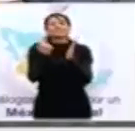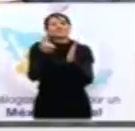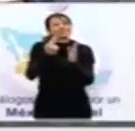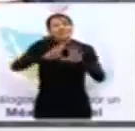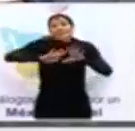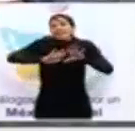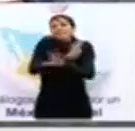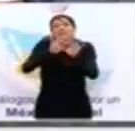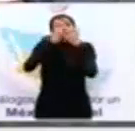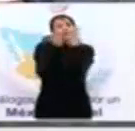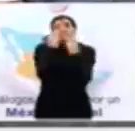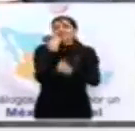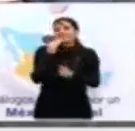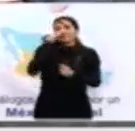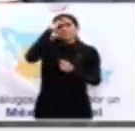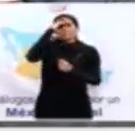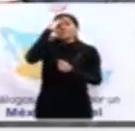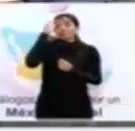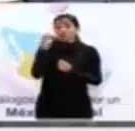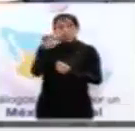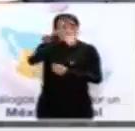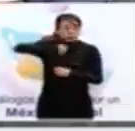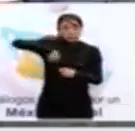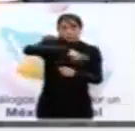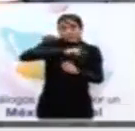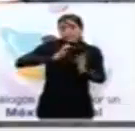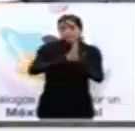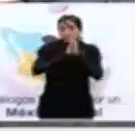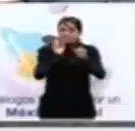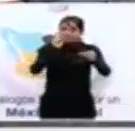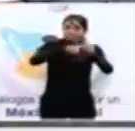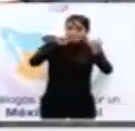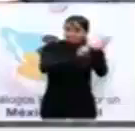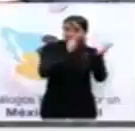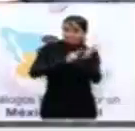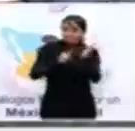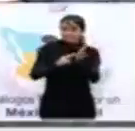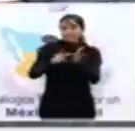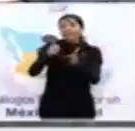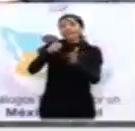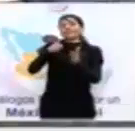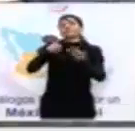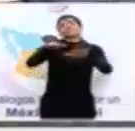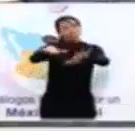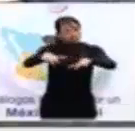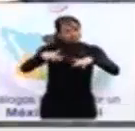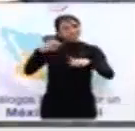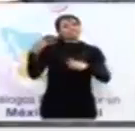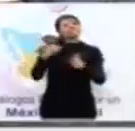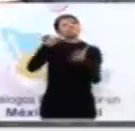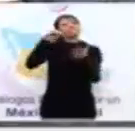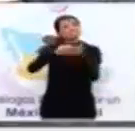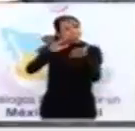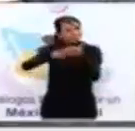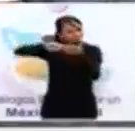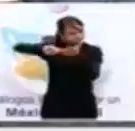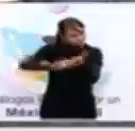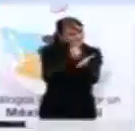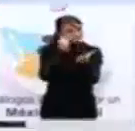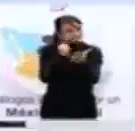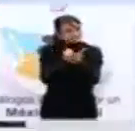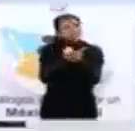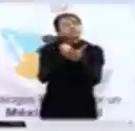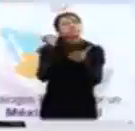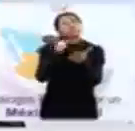Río. La Declaración de Río sobre desarrollo sostenible, sobre desarrollo sustentable, habla de una